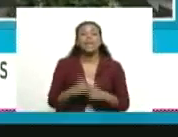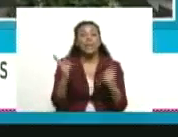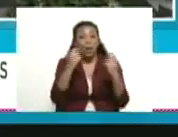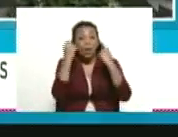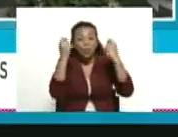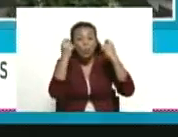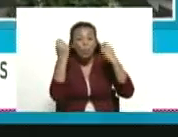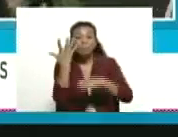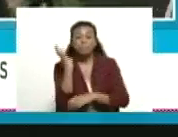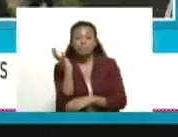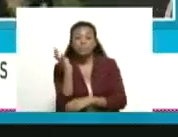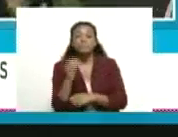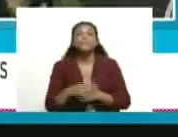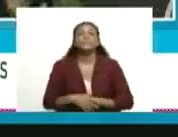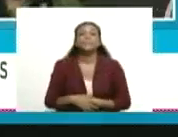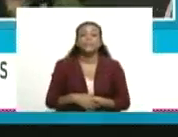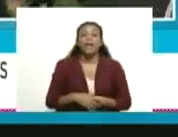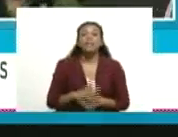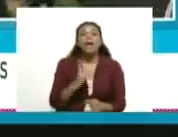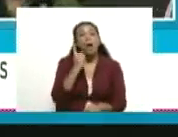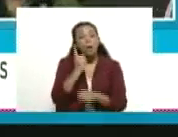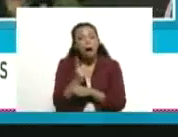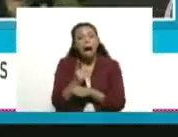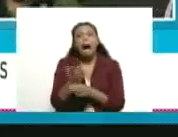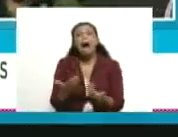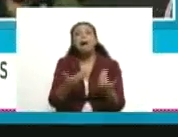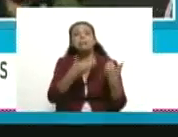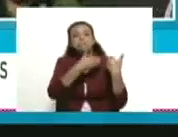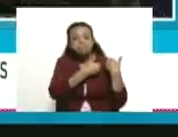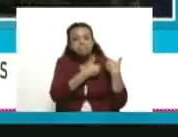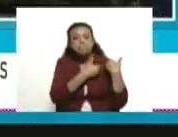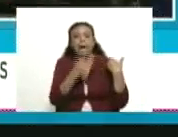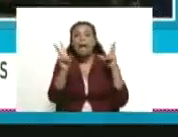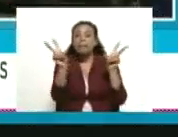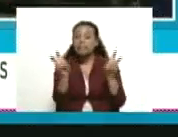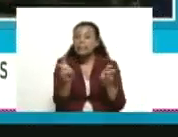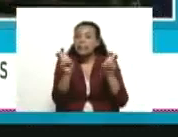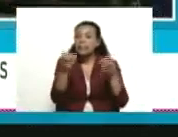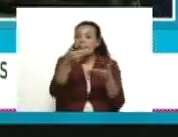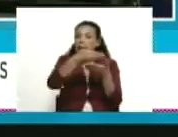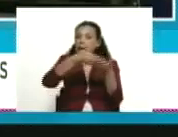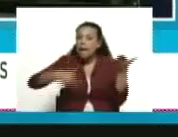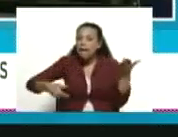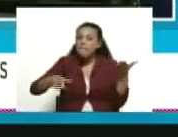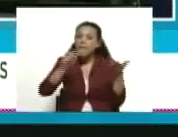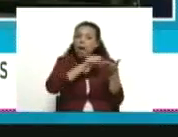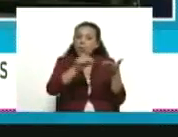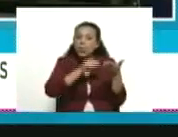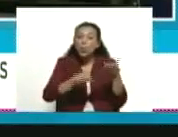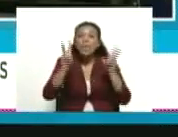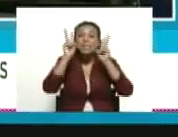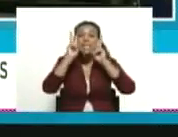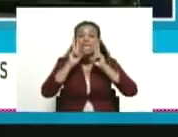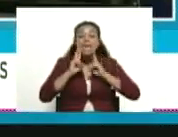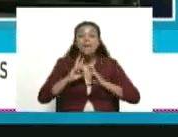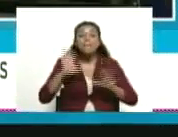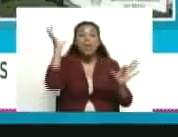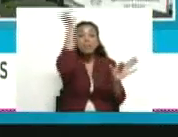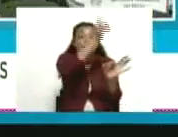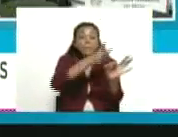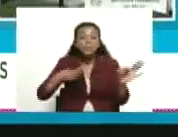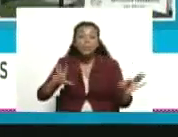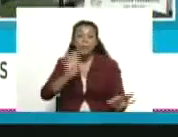cumbre, y tenemos la obligación de avanzar en la agenda de limpieza del Amazonas,